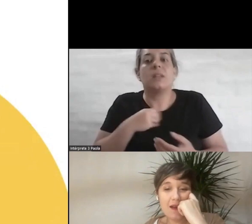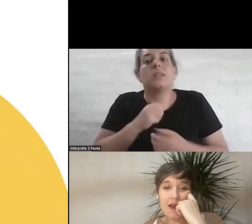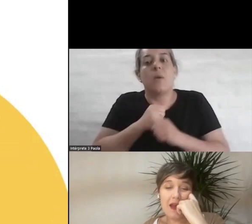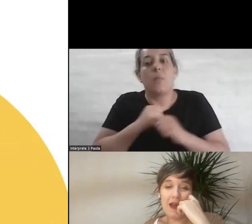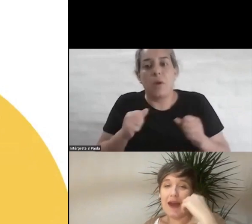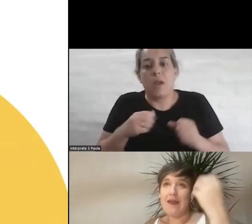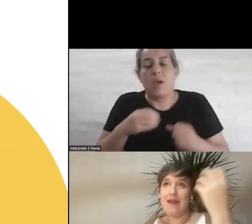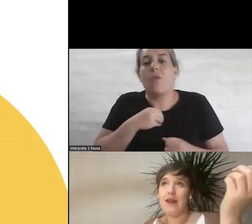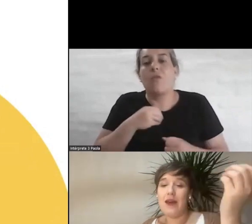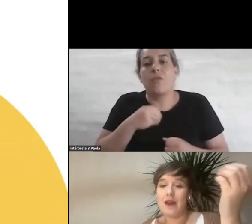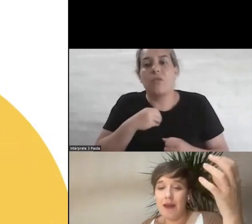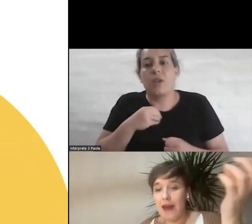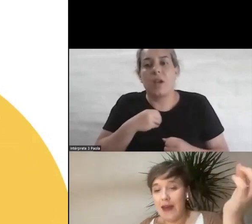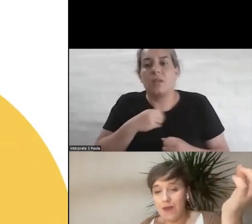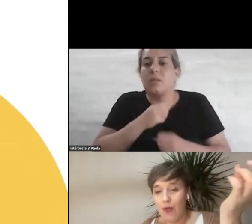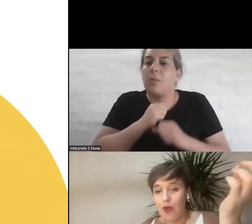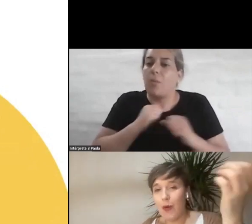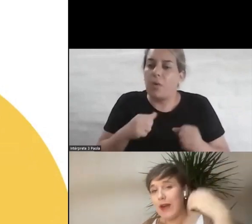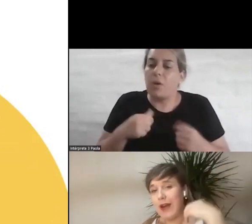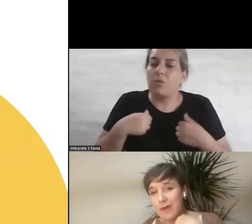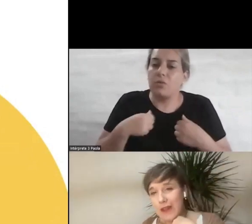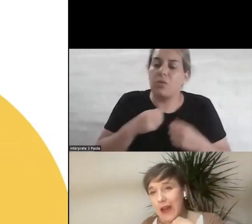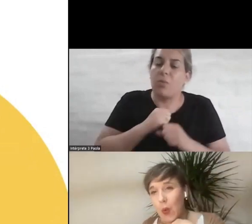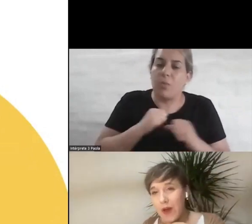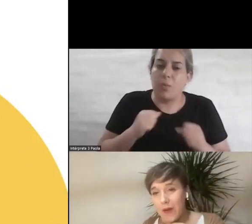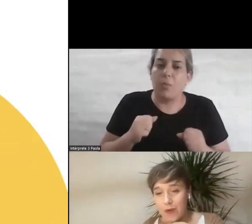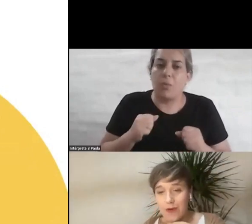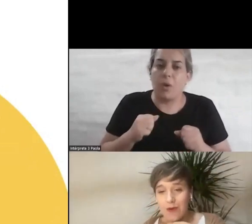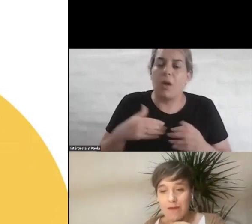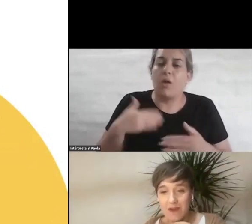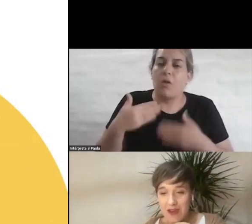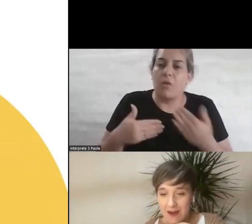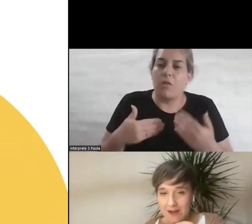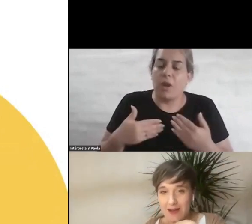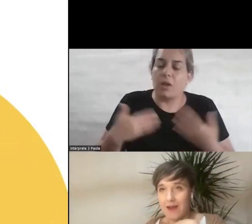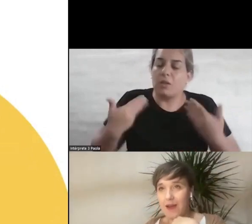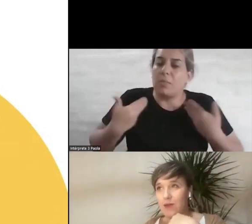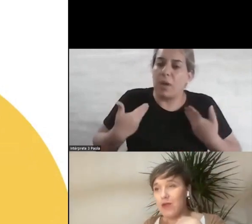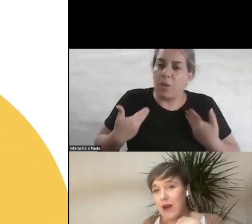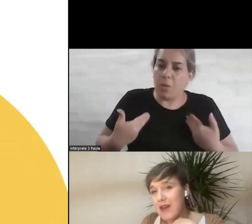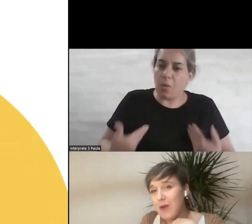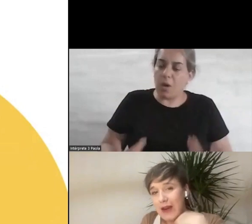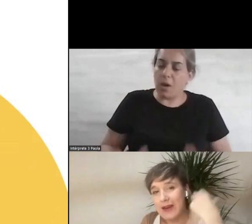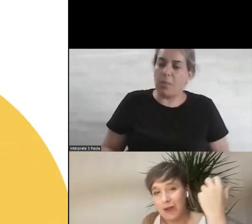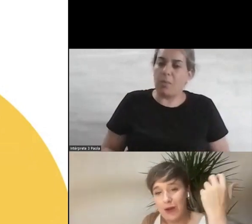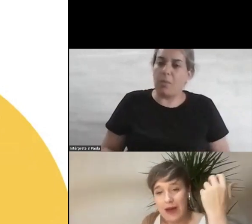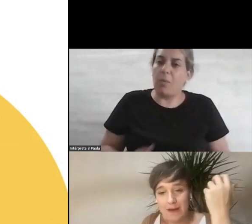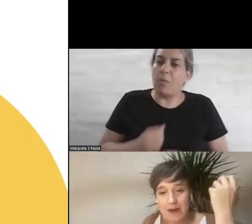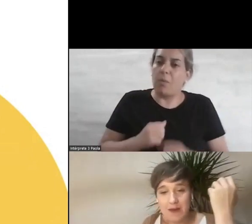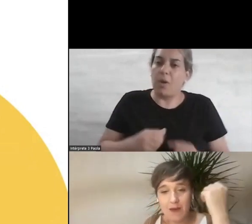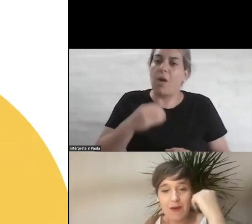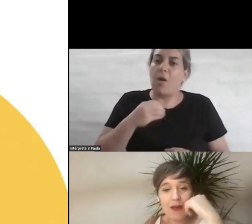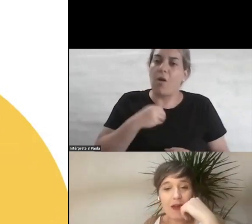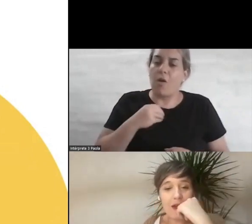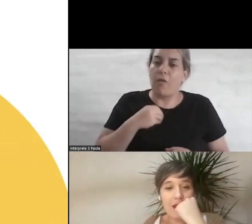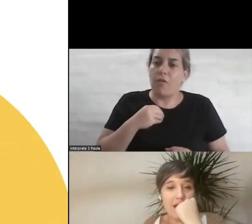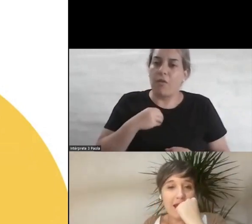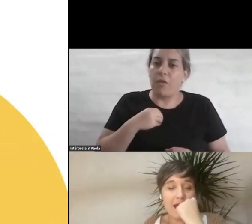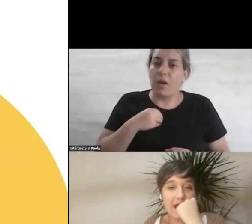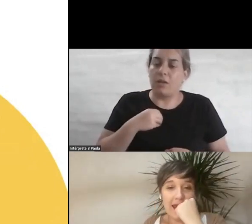amamantar, agradecer todo el poder que nos brinda el cuerpo, ¿no? Confiar en nuestro organismo y la sabiduría del mismo.